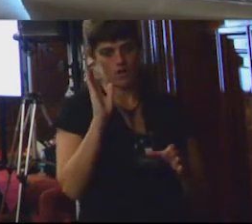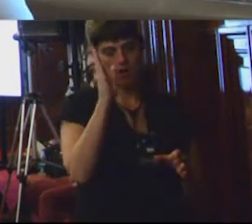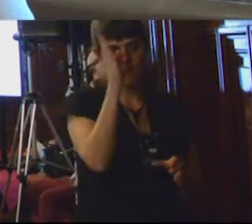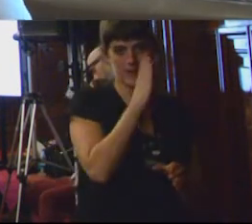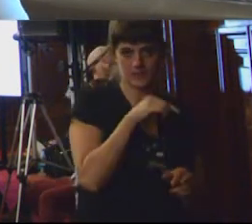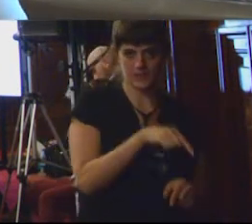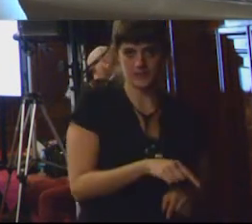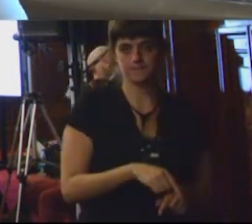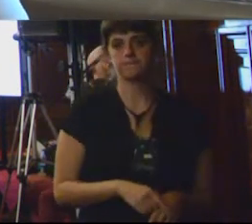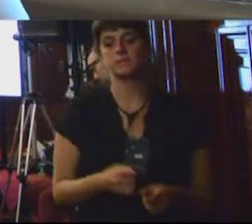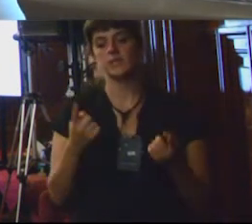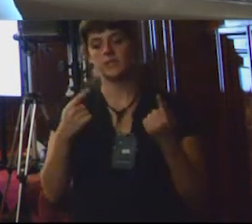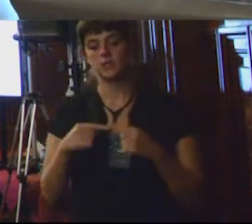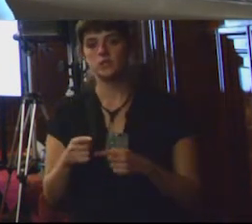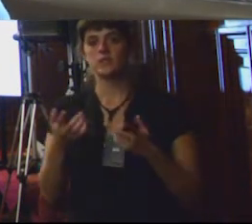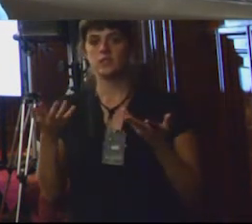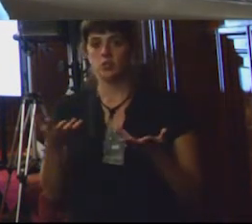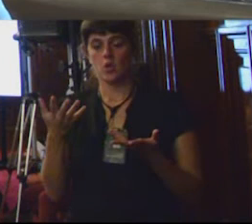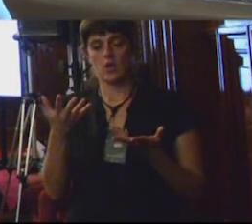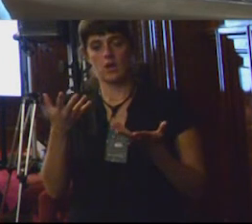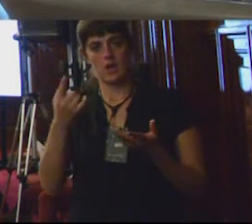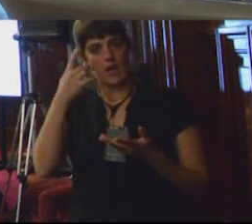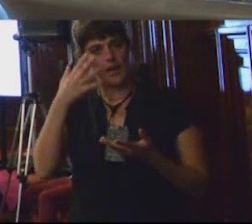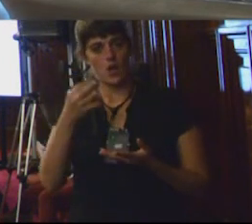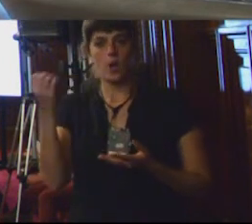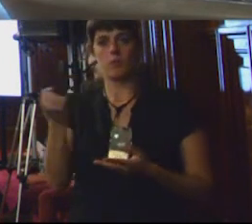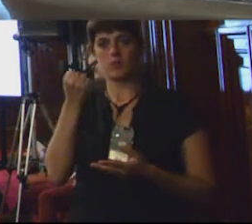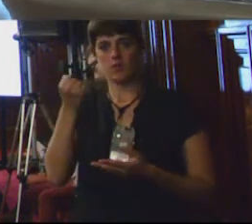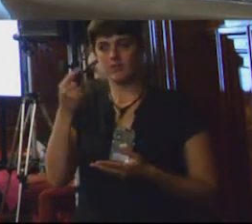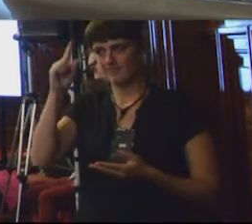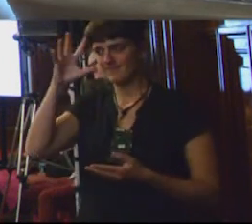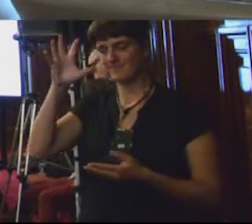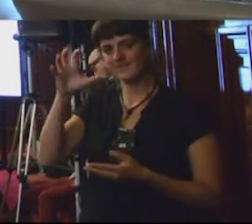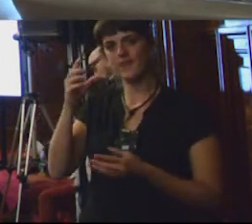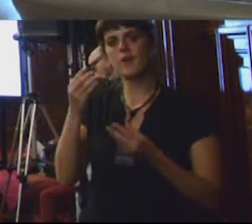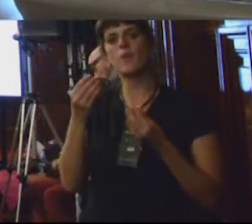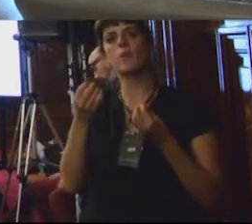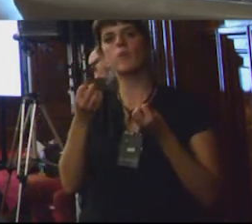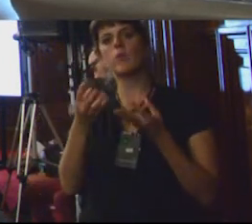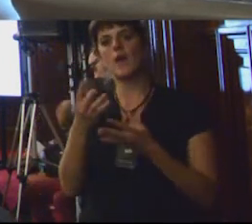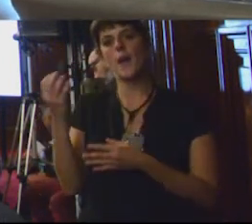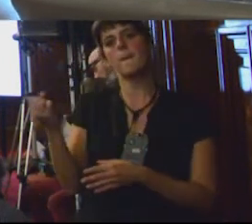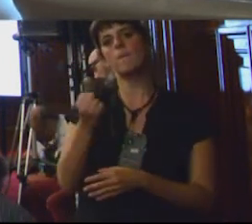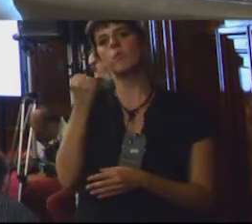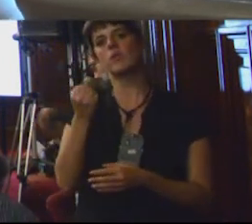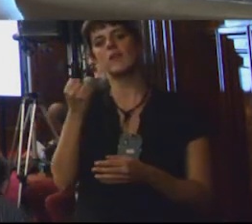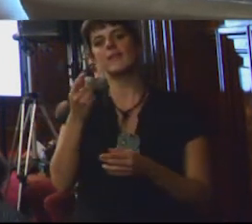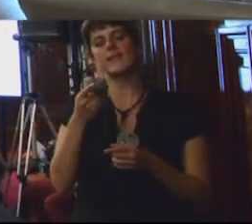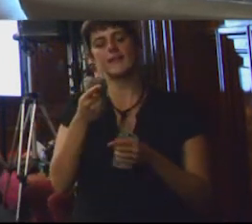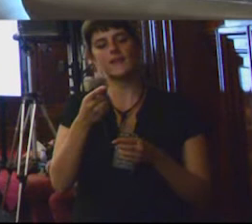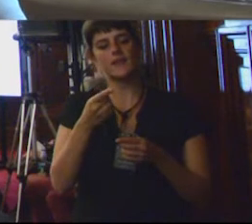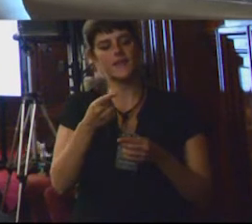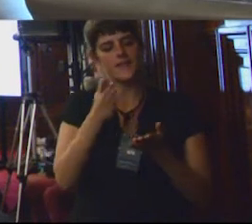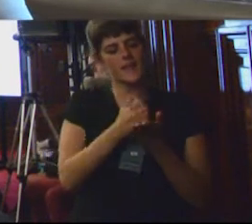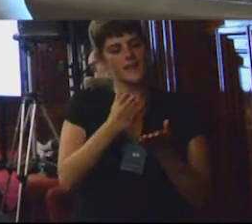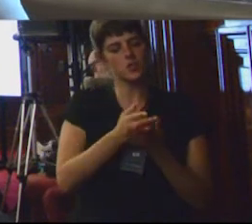de más recordar en esta audiencia también la importancia que tiene la realización plena del derecho humano al trabajo, no solamente